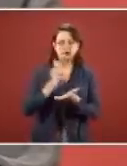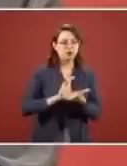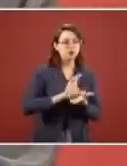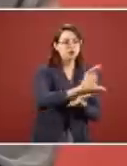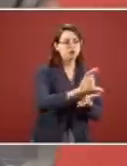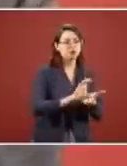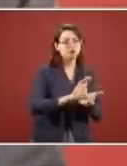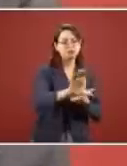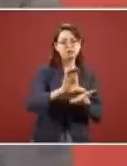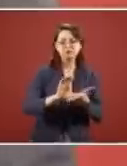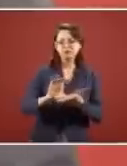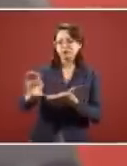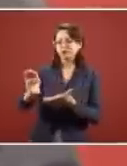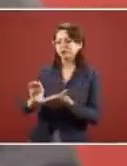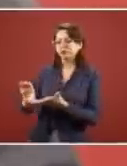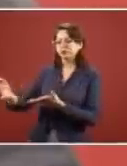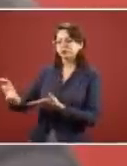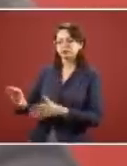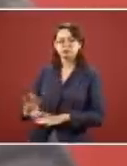No se vale